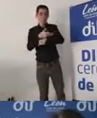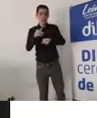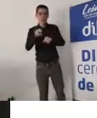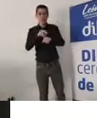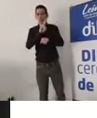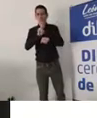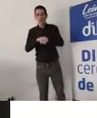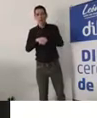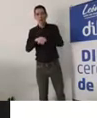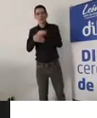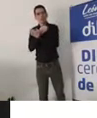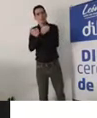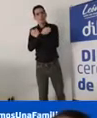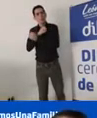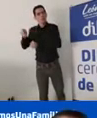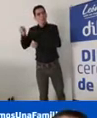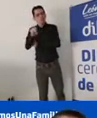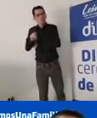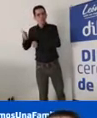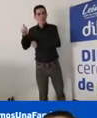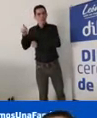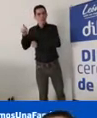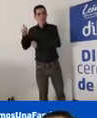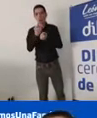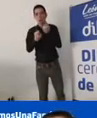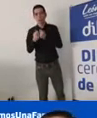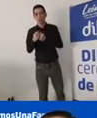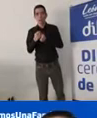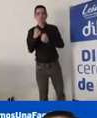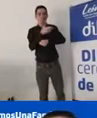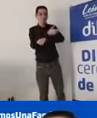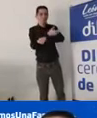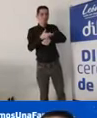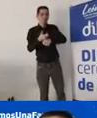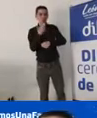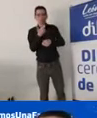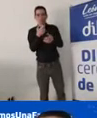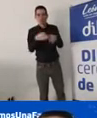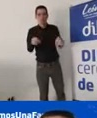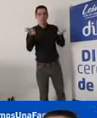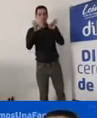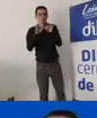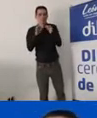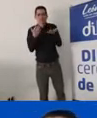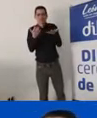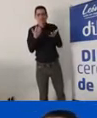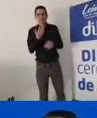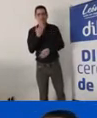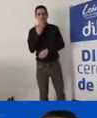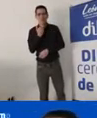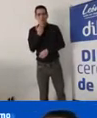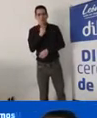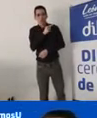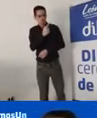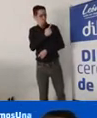pública en muchos de los casos, sin un apellido importante, sin dinero, sin un reconocimiento, sino que se han hecho a pulso y